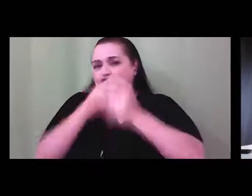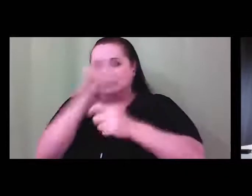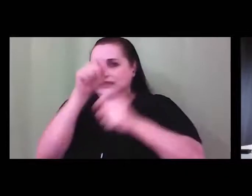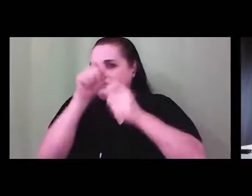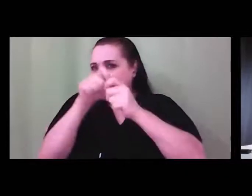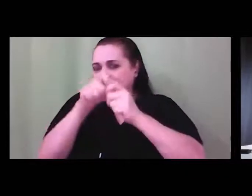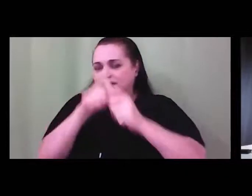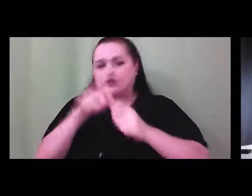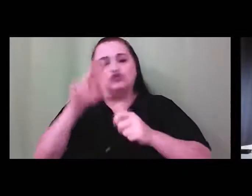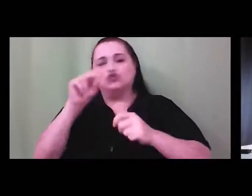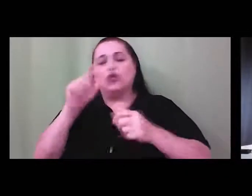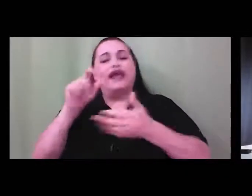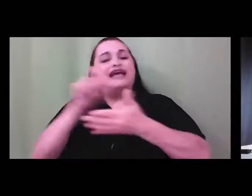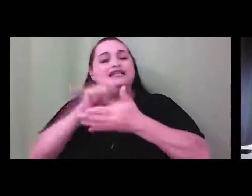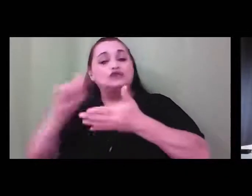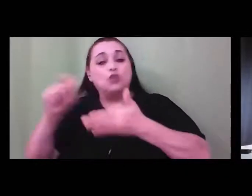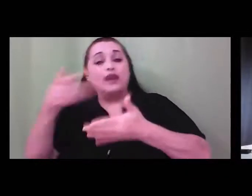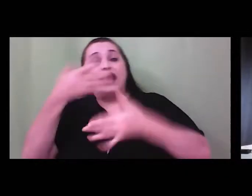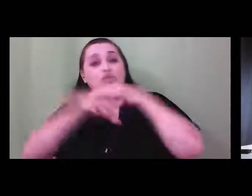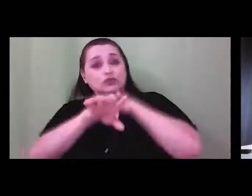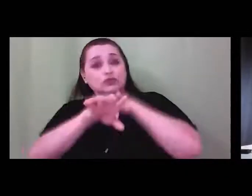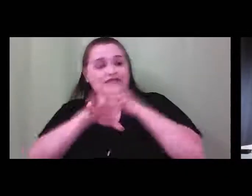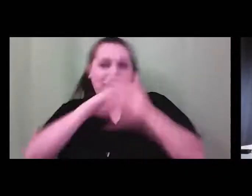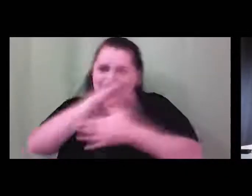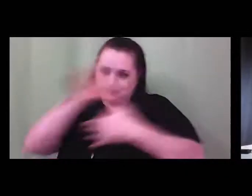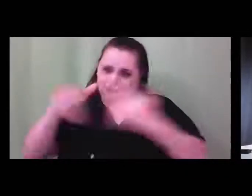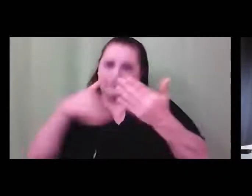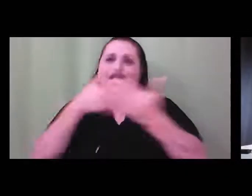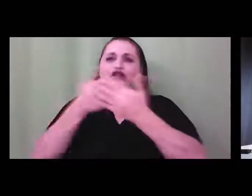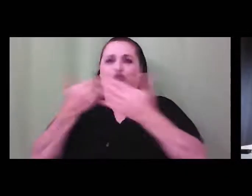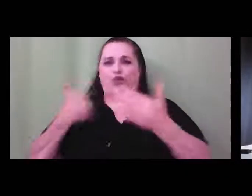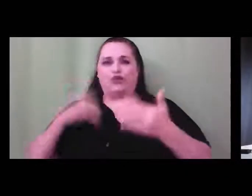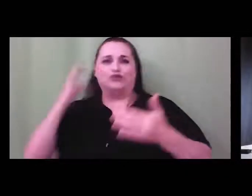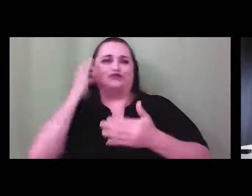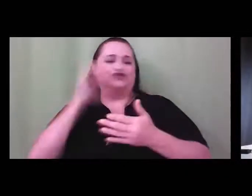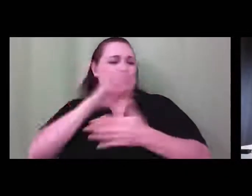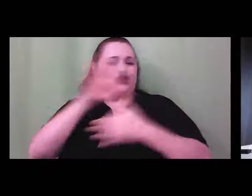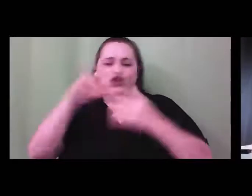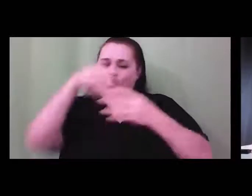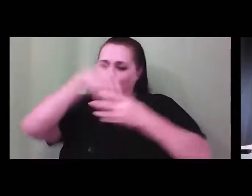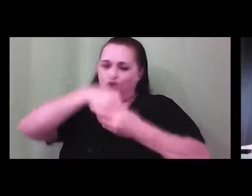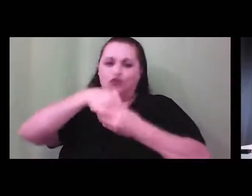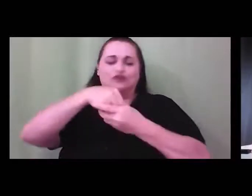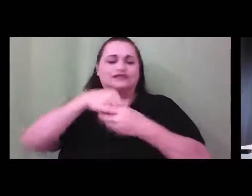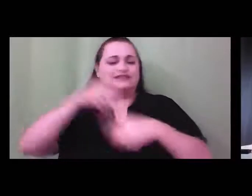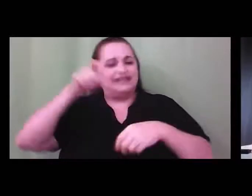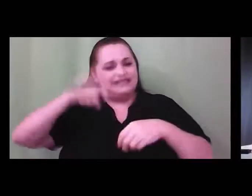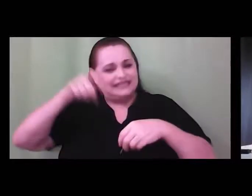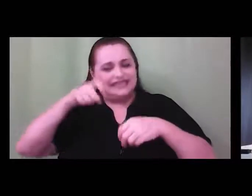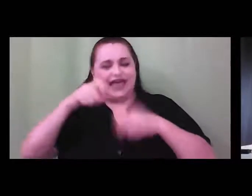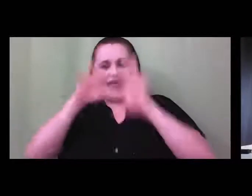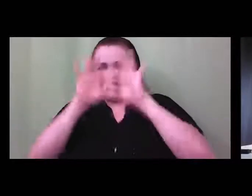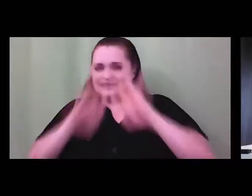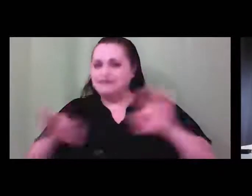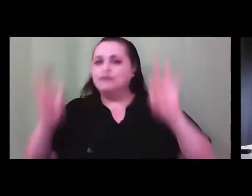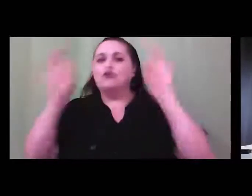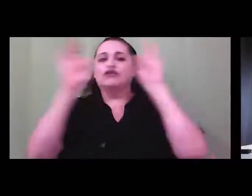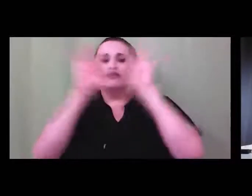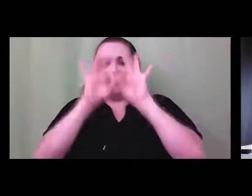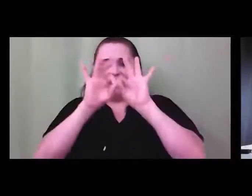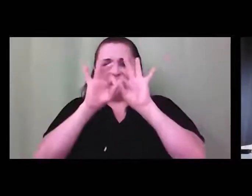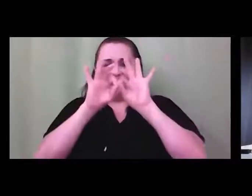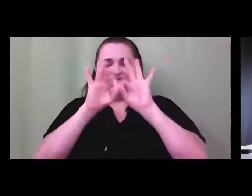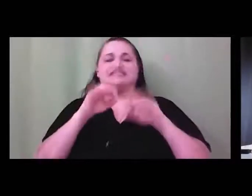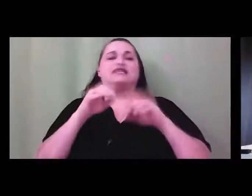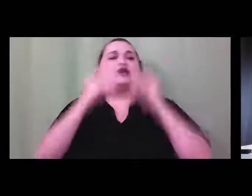no. Una escuela inclusiva es para todos entramos ahí, todas nuestras necesidades son importantes, también las